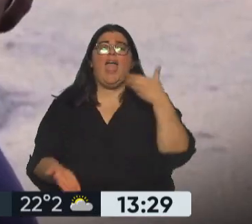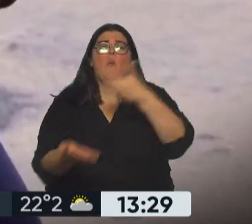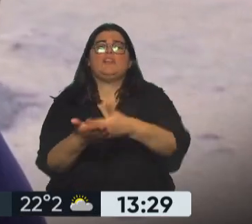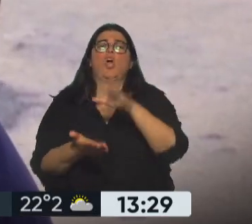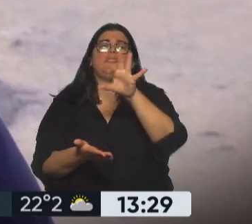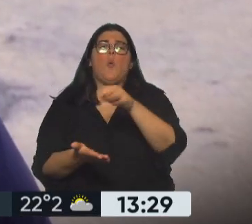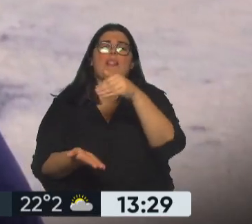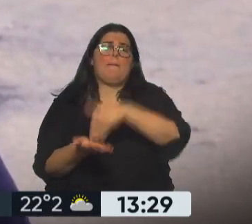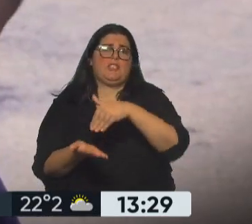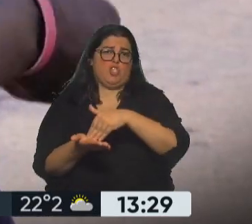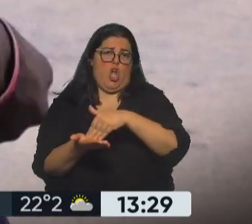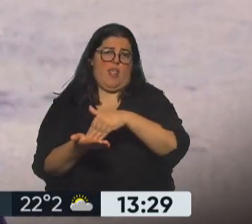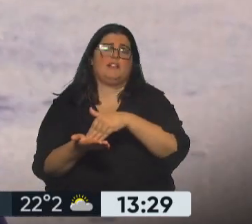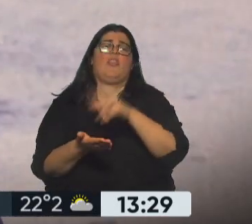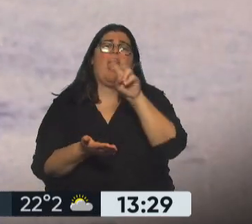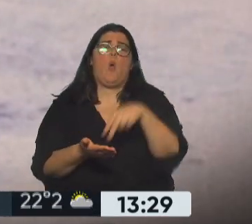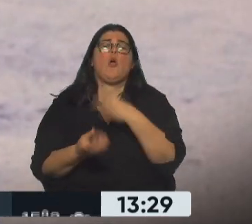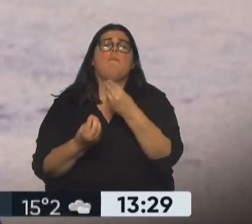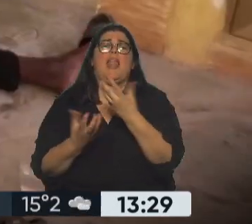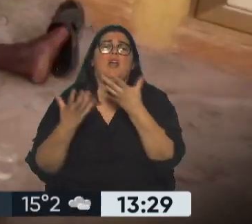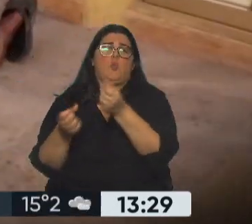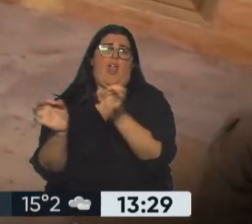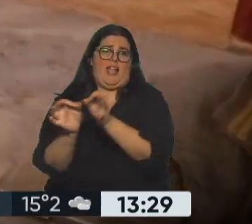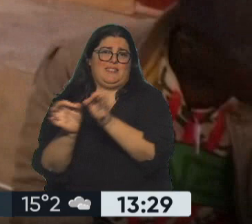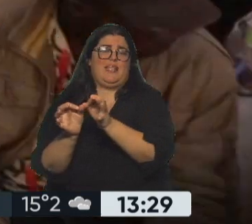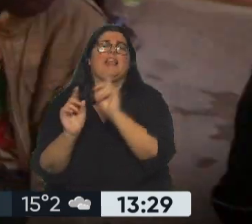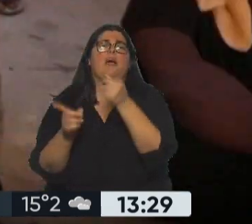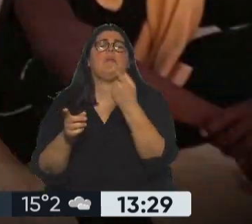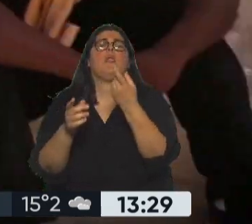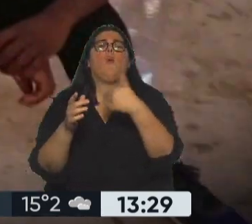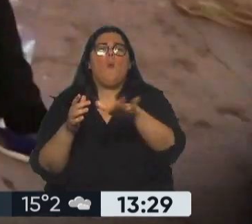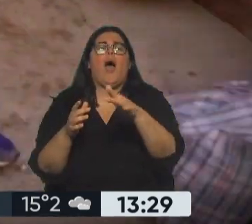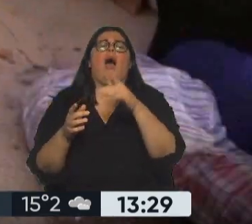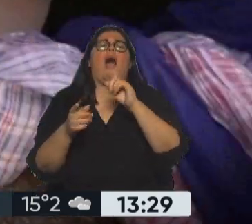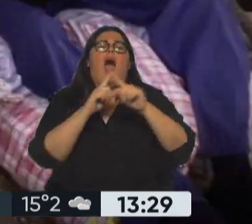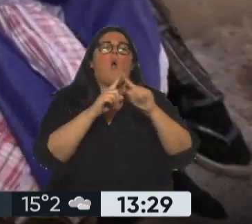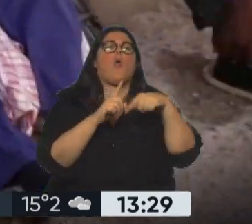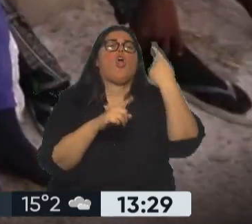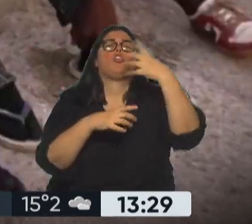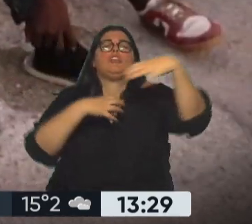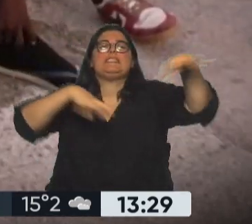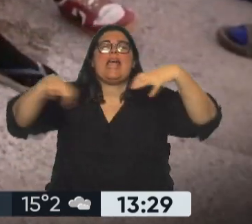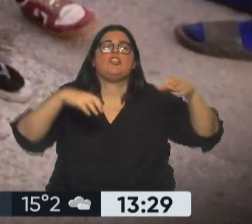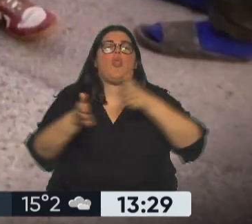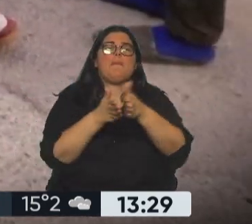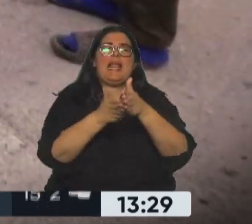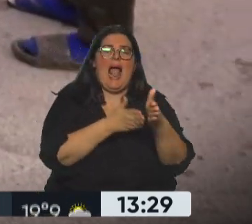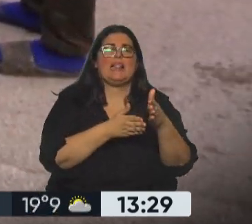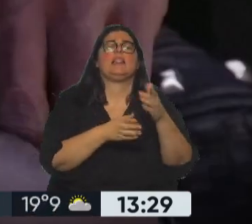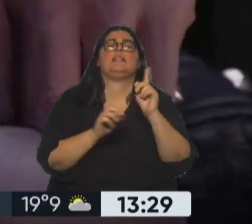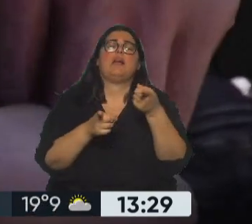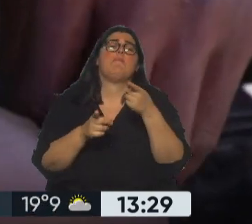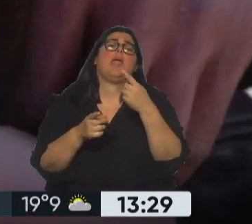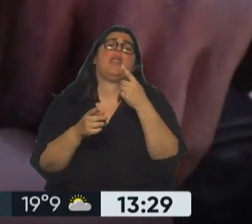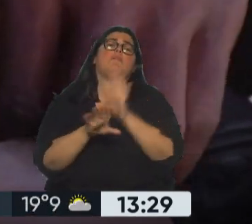ayudar a Lampedusa y aprobó la apertura de nuevos centros de repatriación de inmigrantes sin papeles y la ampliación del tiempo que